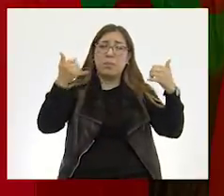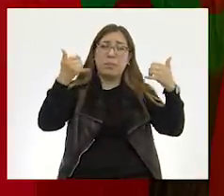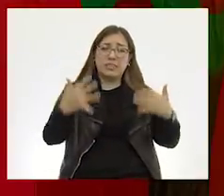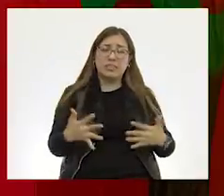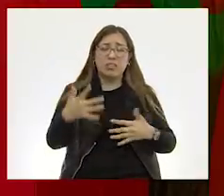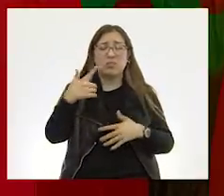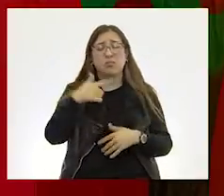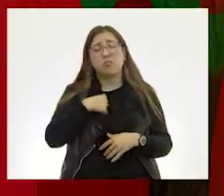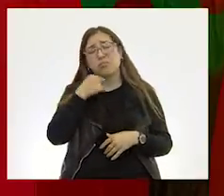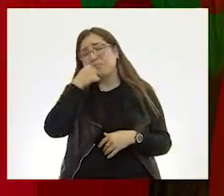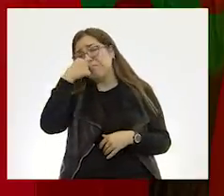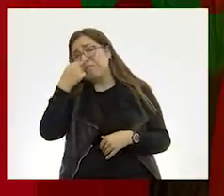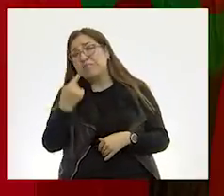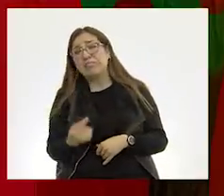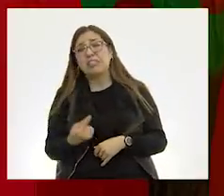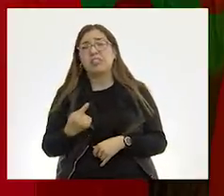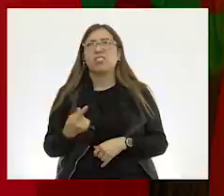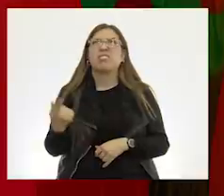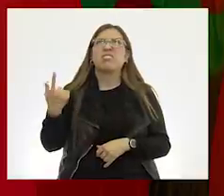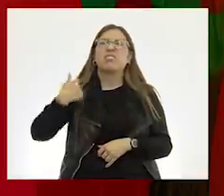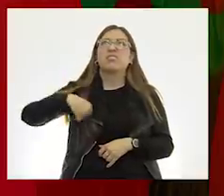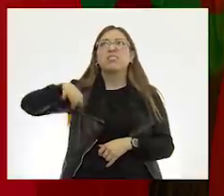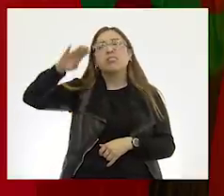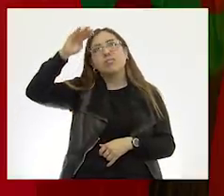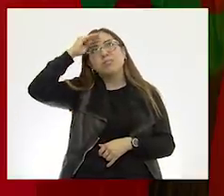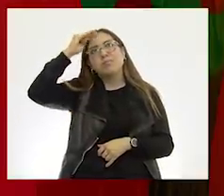chico. Entonces pensé,